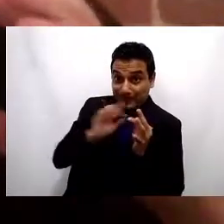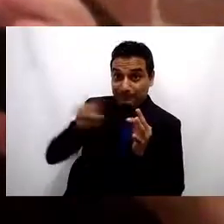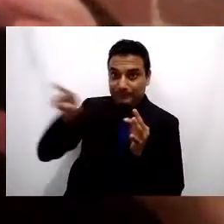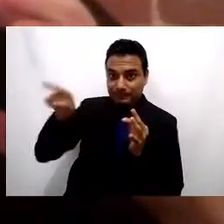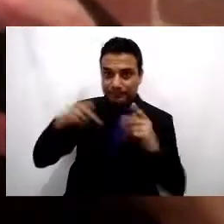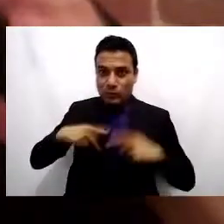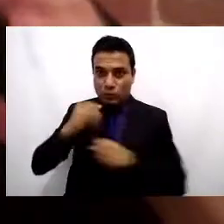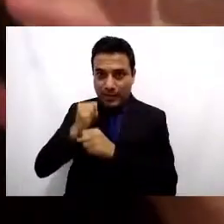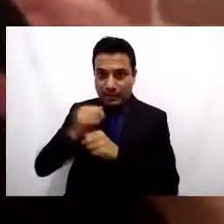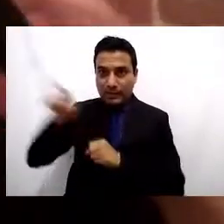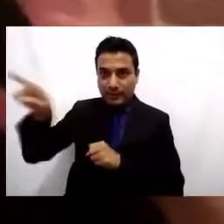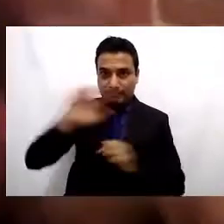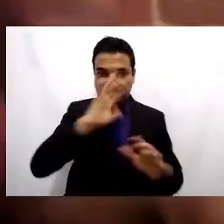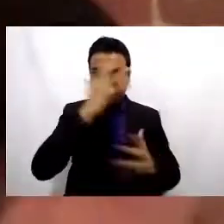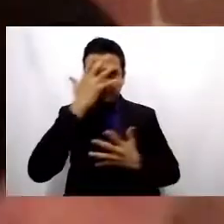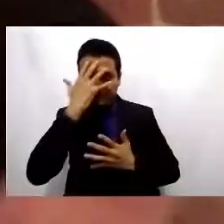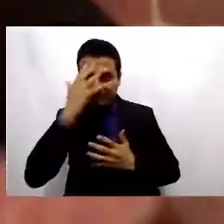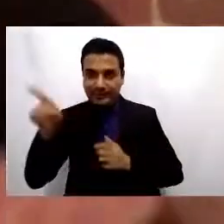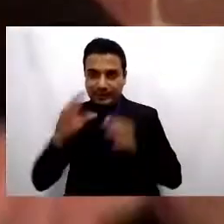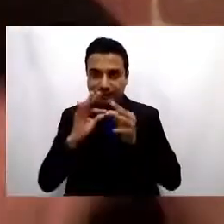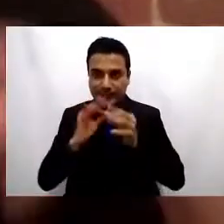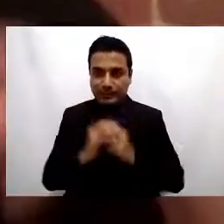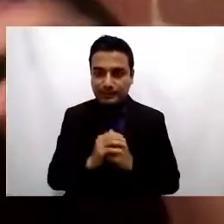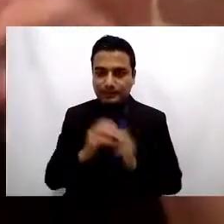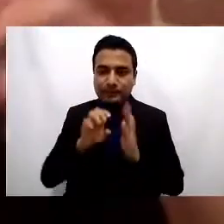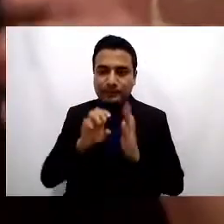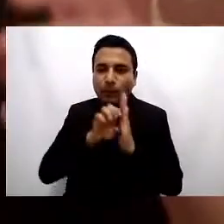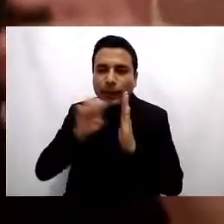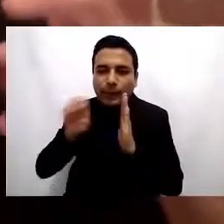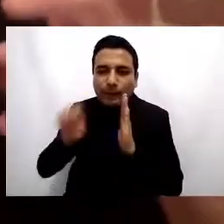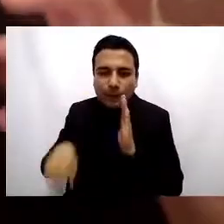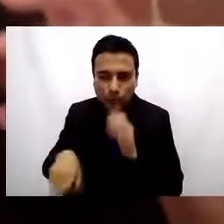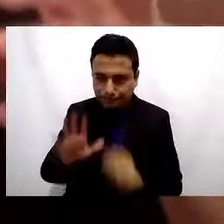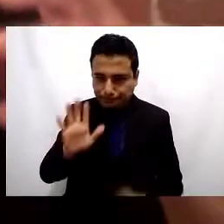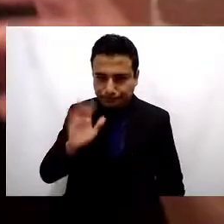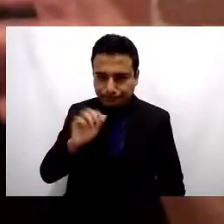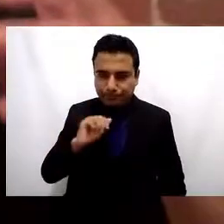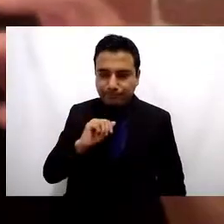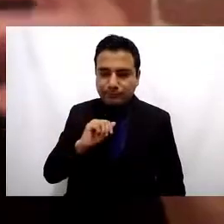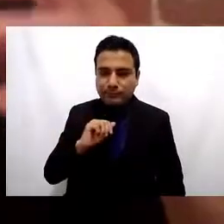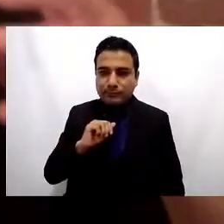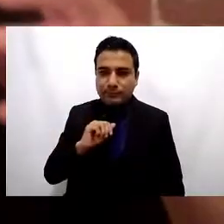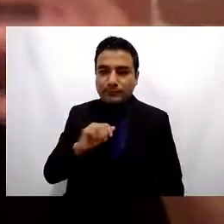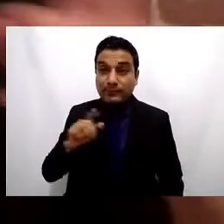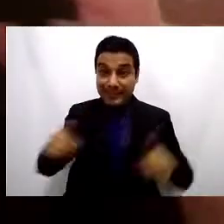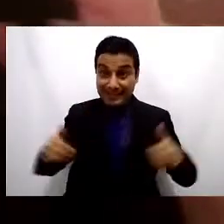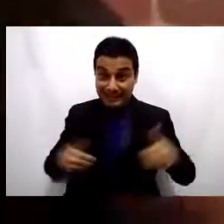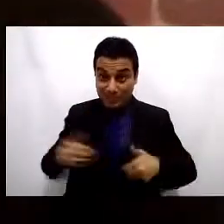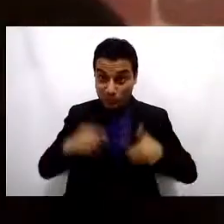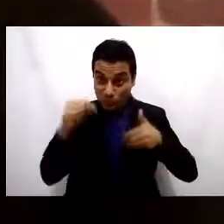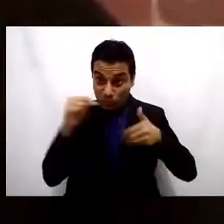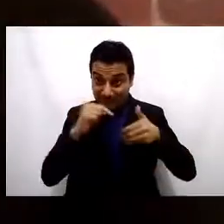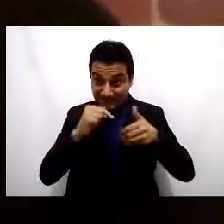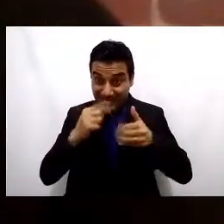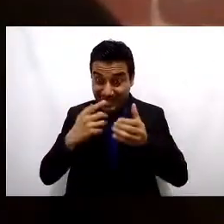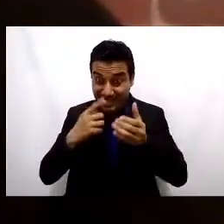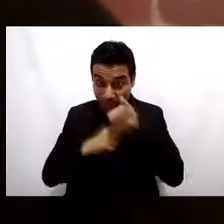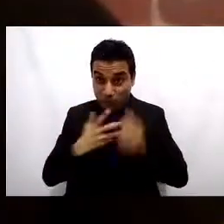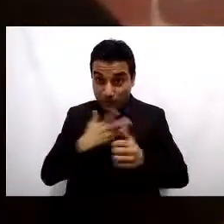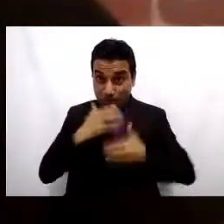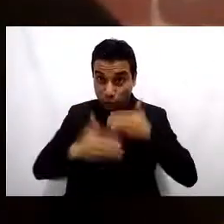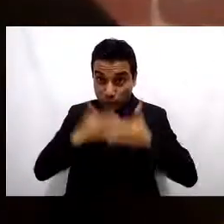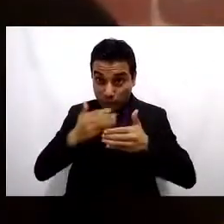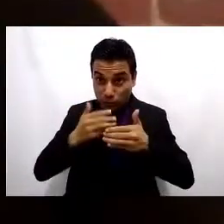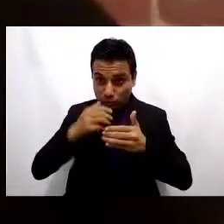hace aceptándole la hipótesis, aceptando las generales de la ley de los procesos creadores profundos, nosotros